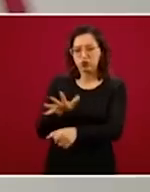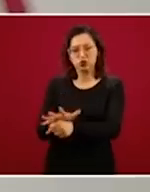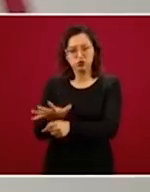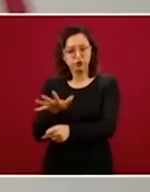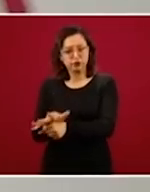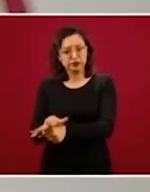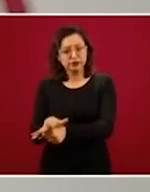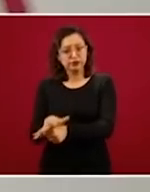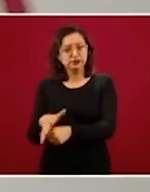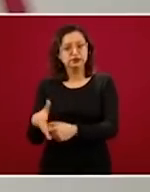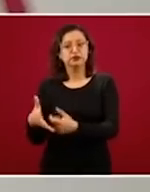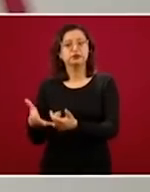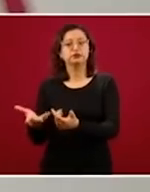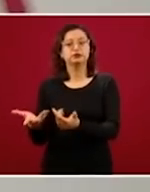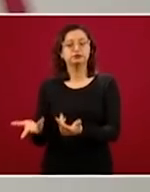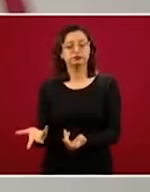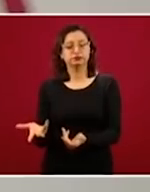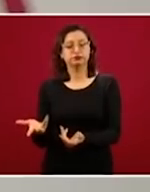qué